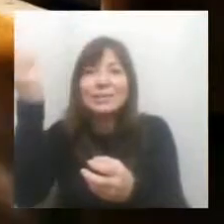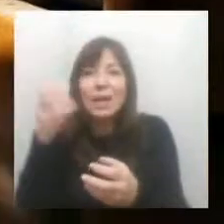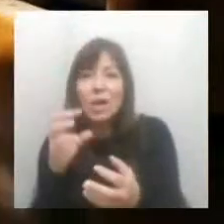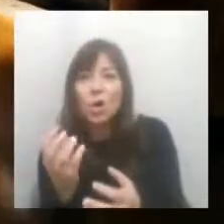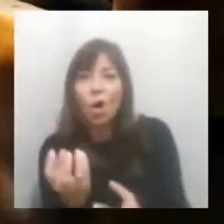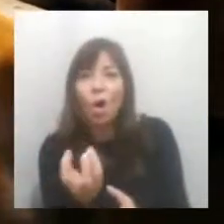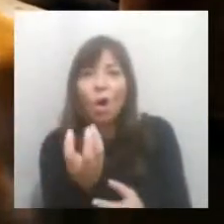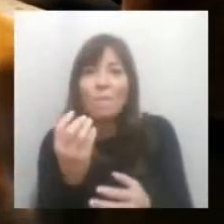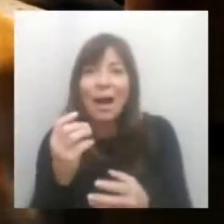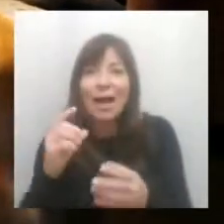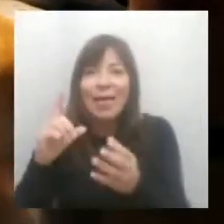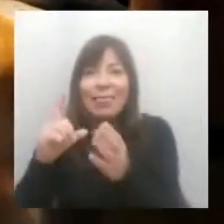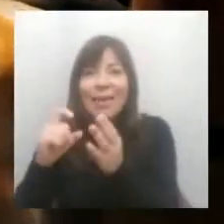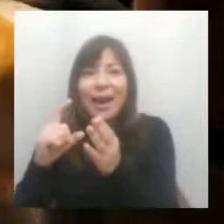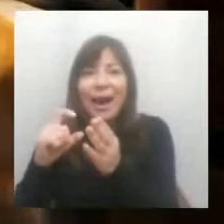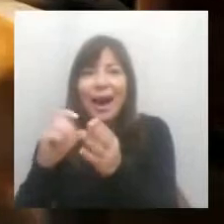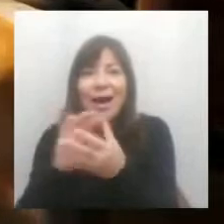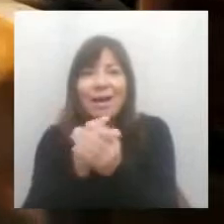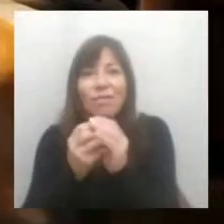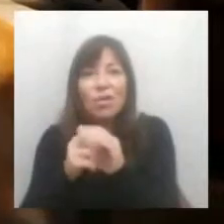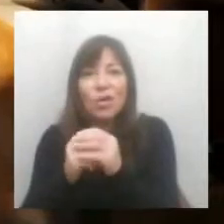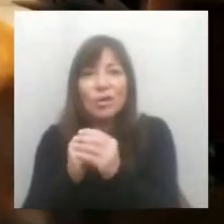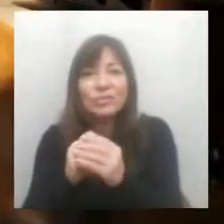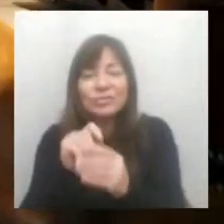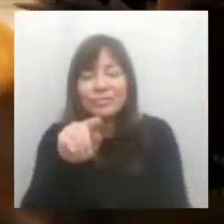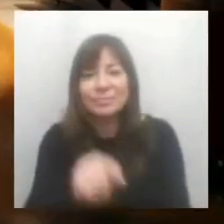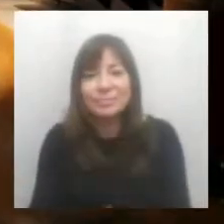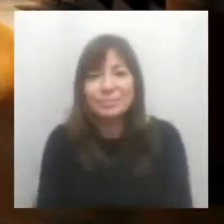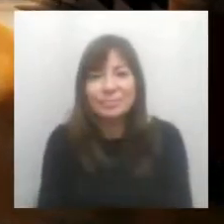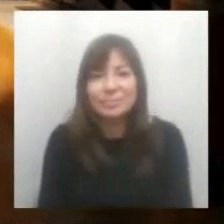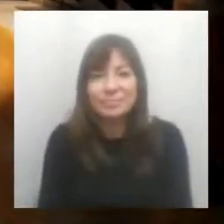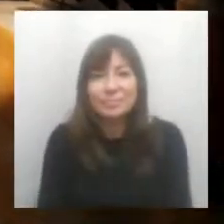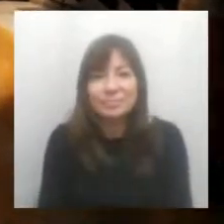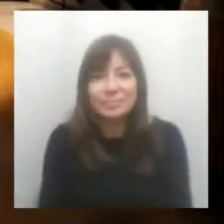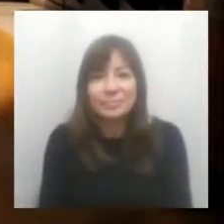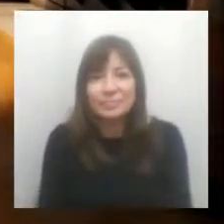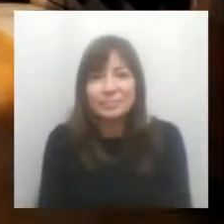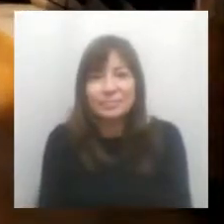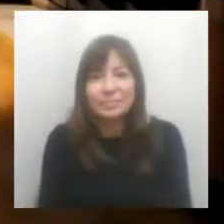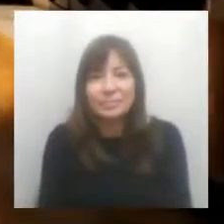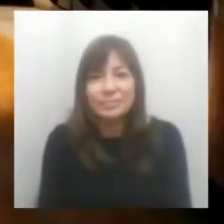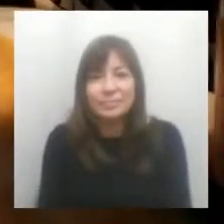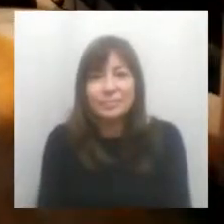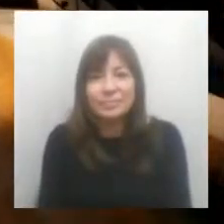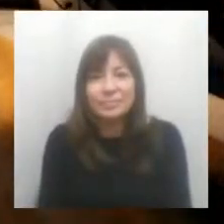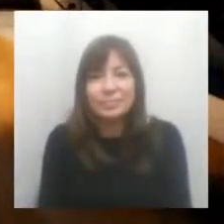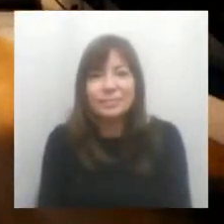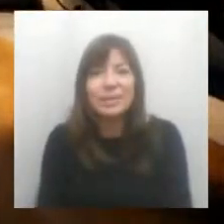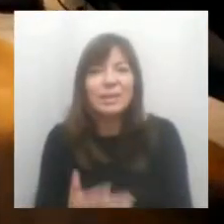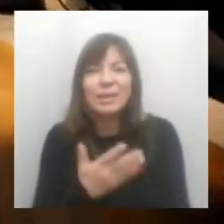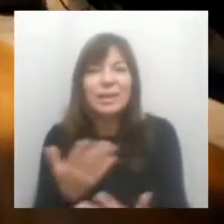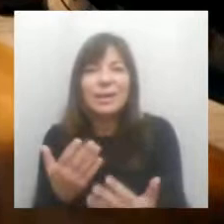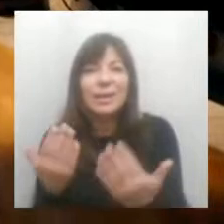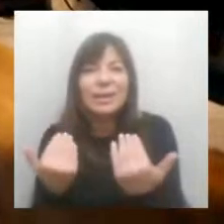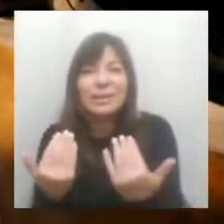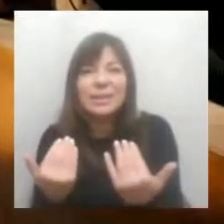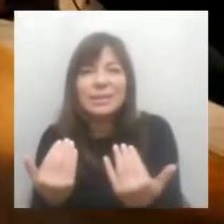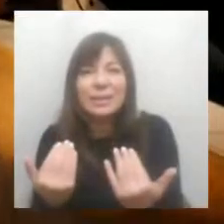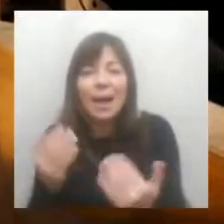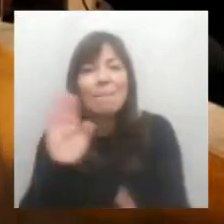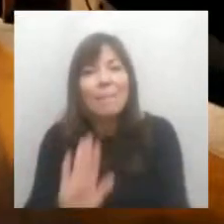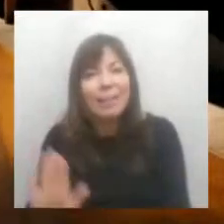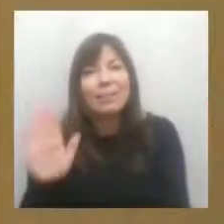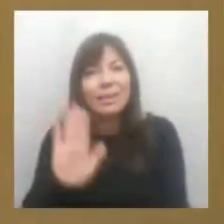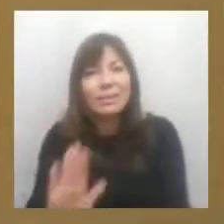está interesada en saber algo que yo voy a preguntar. Pocos saben lo que se necesita para tener este lugar como lo tenemos. Hay una serie